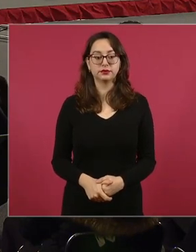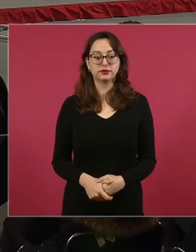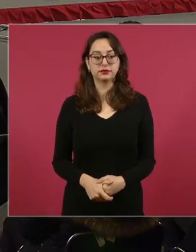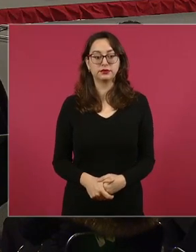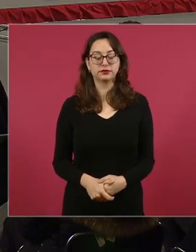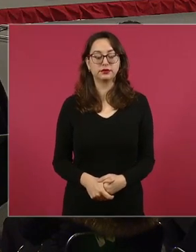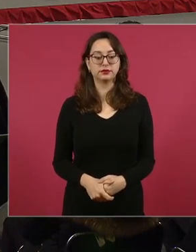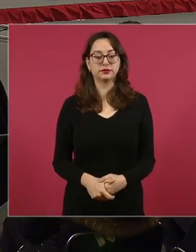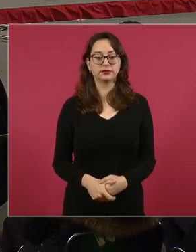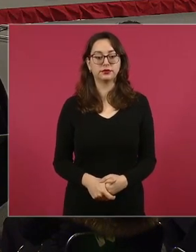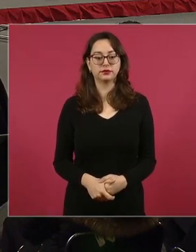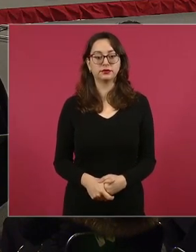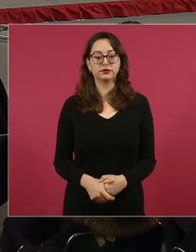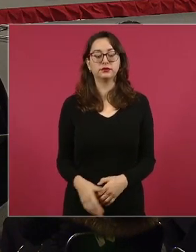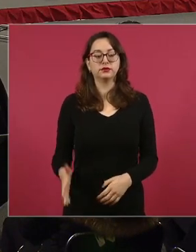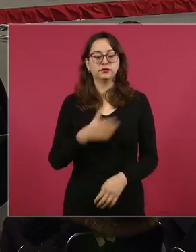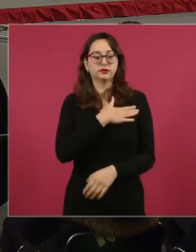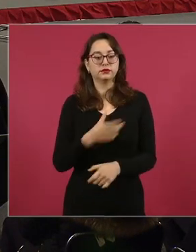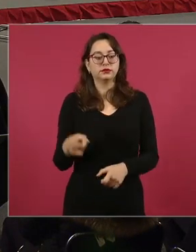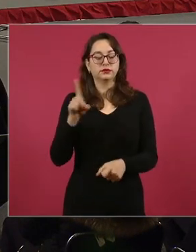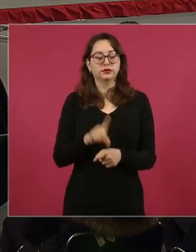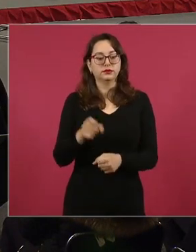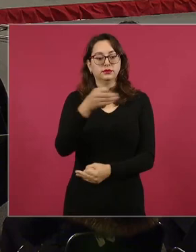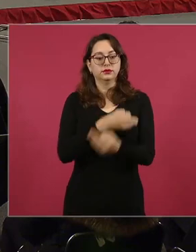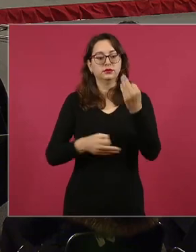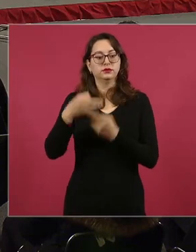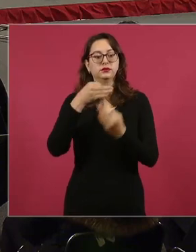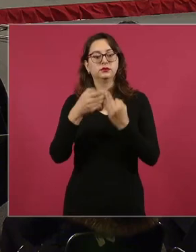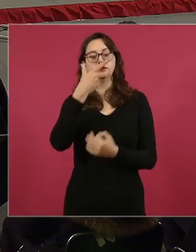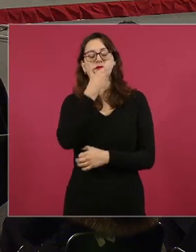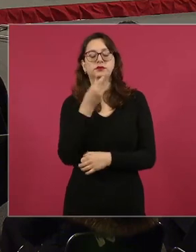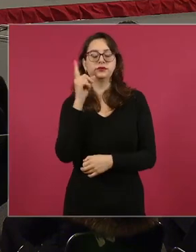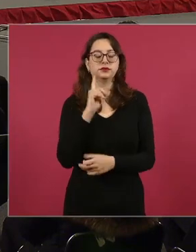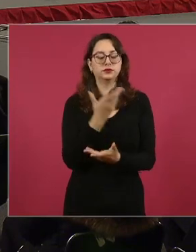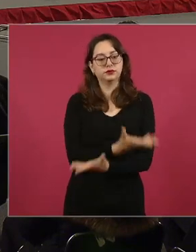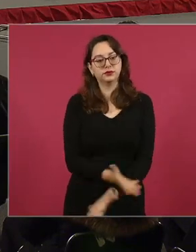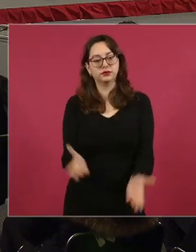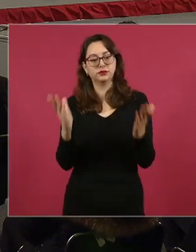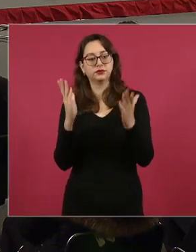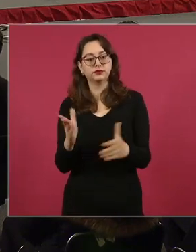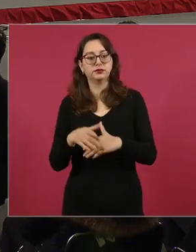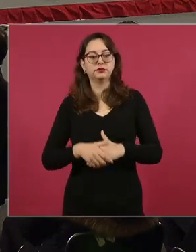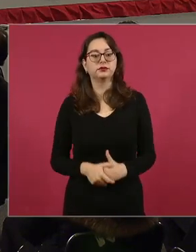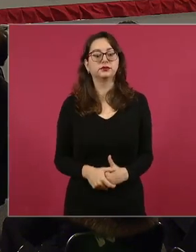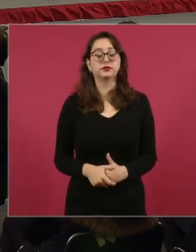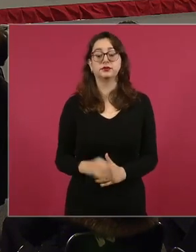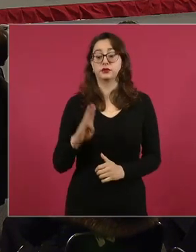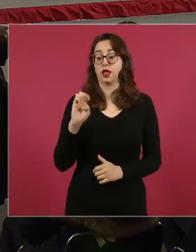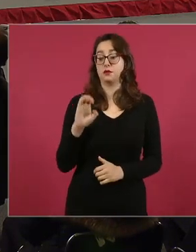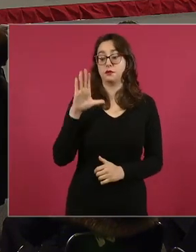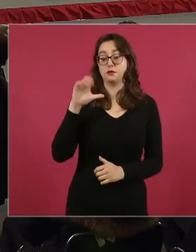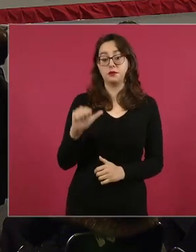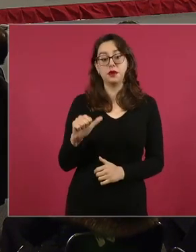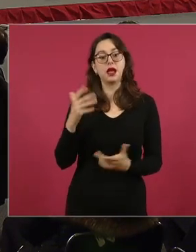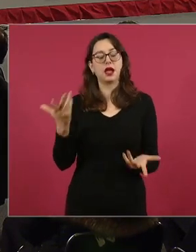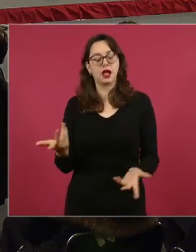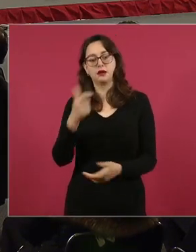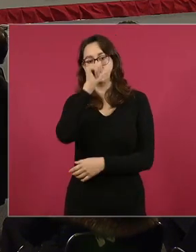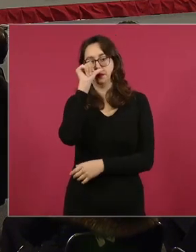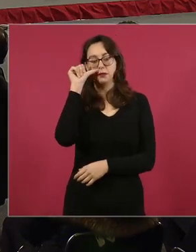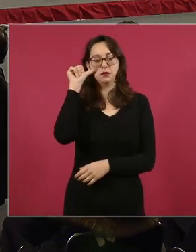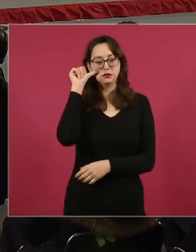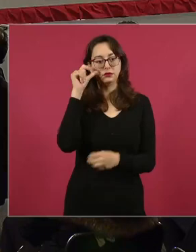Muy buenos días a todas y a todos. Buenos días, presidente, con su permiso. La Coordinación Nacional de Becas para el Bienestar Benito Juárez